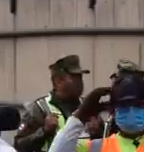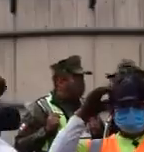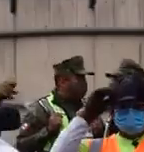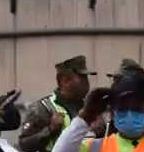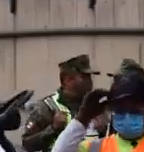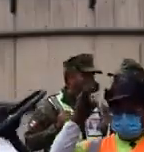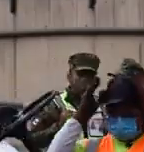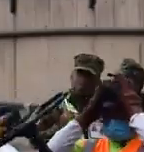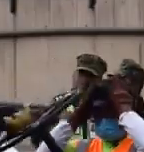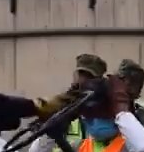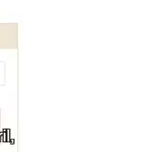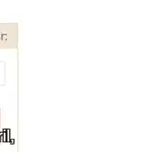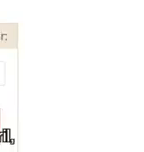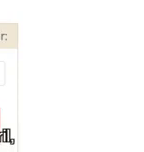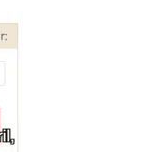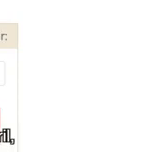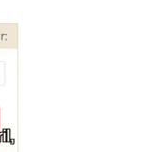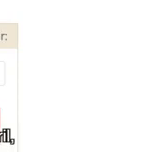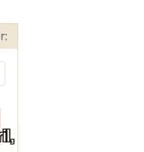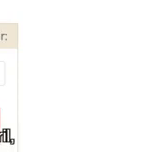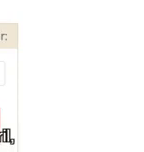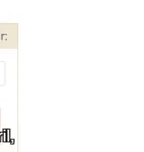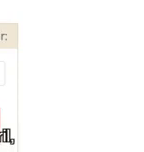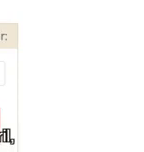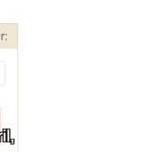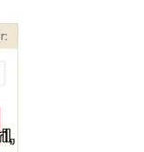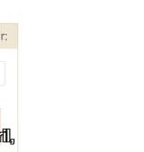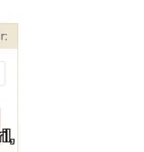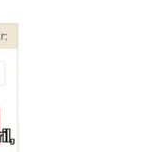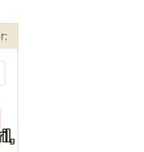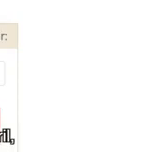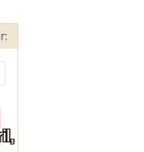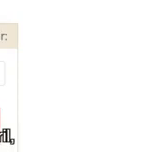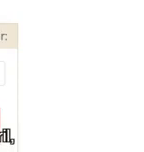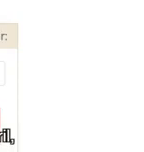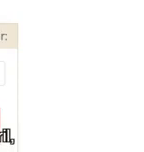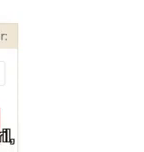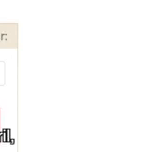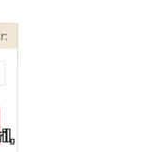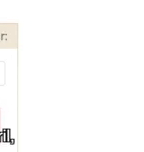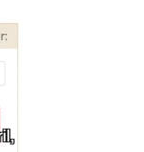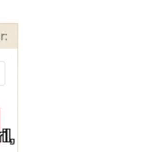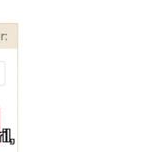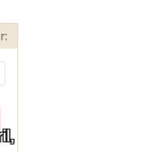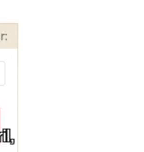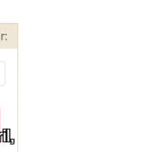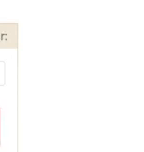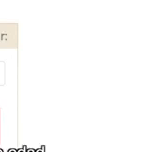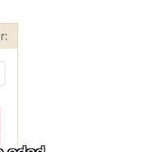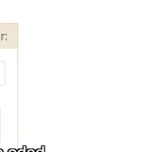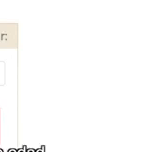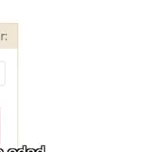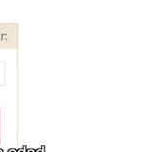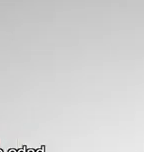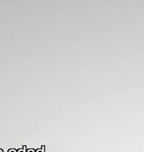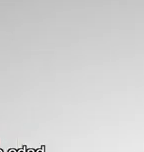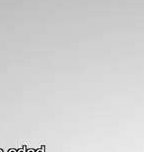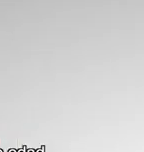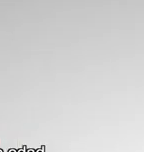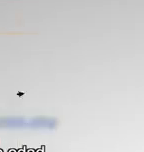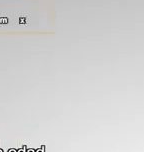en México. Como se recordará, el día martes 27 de abril, la Secretaría de Salud inició en la